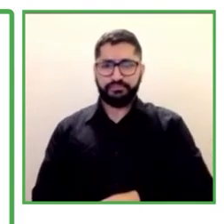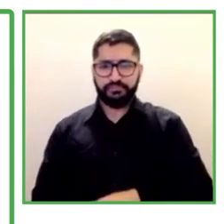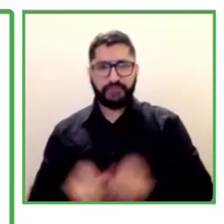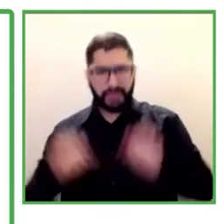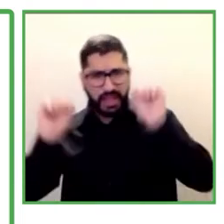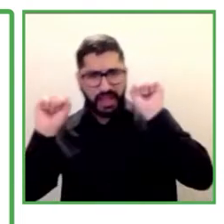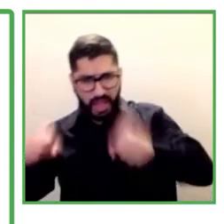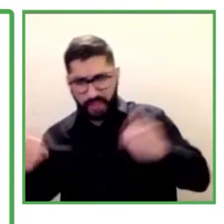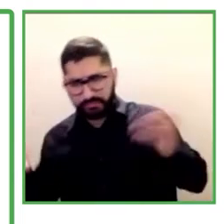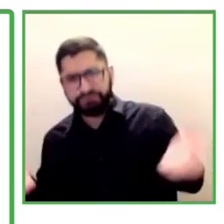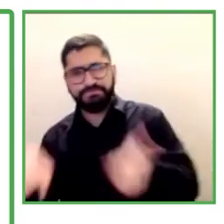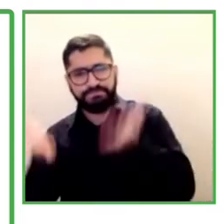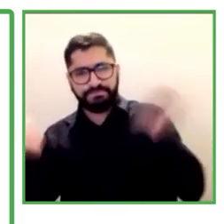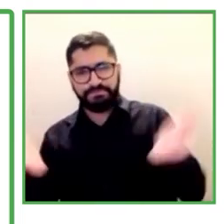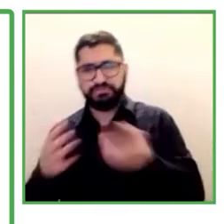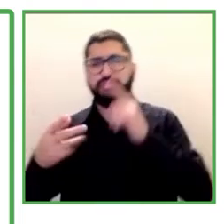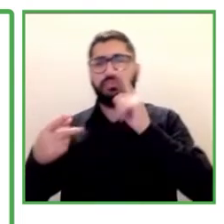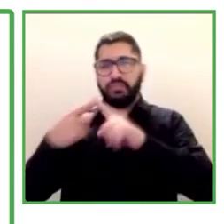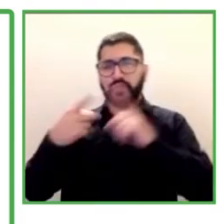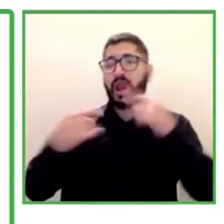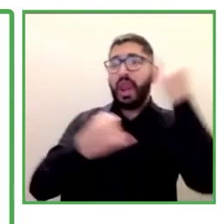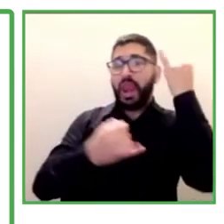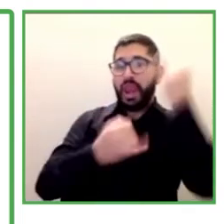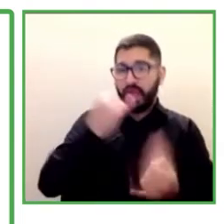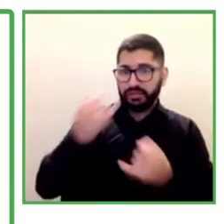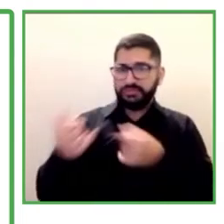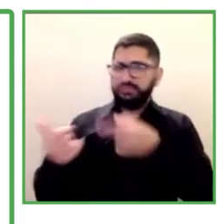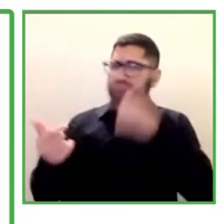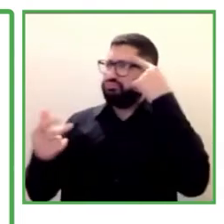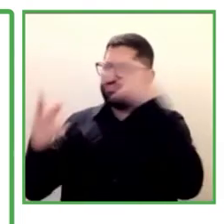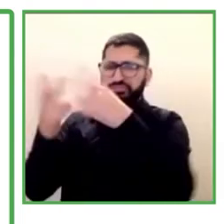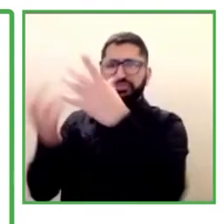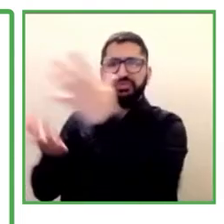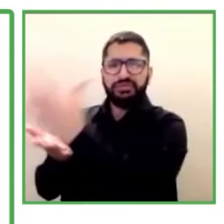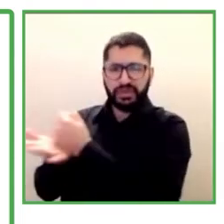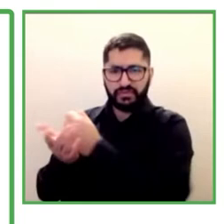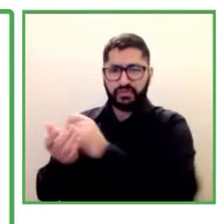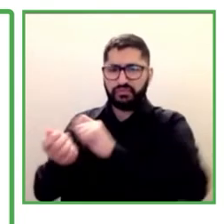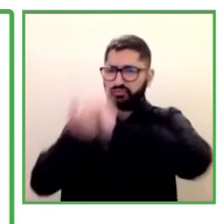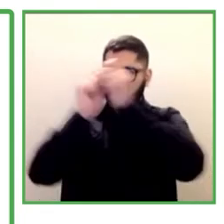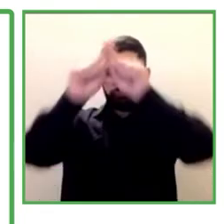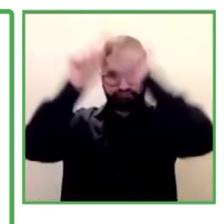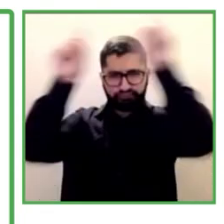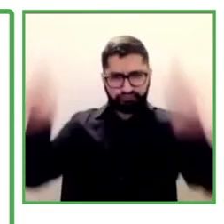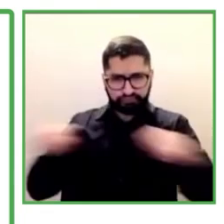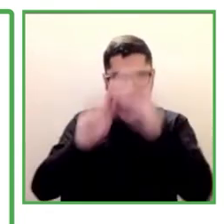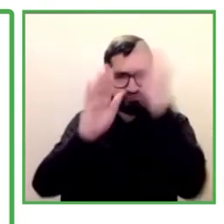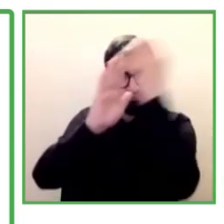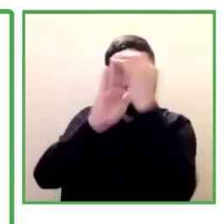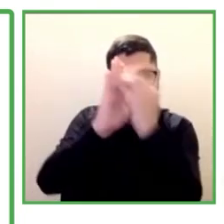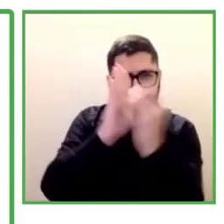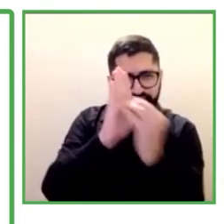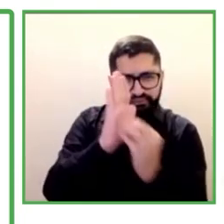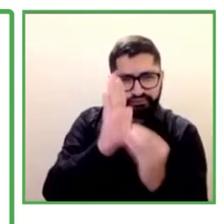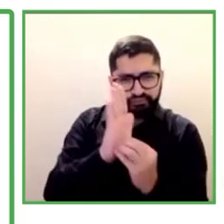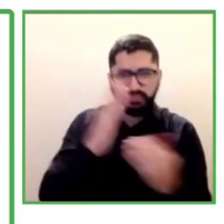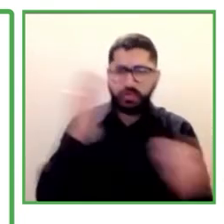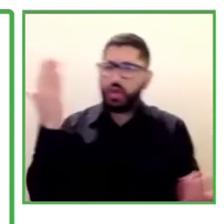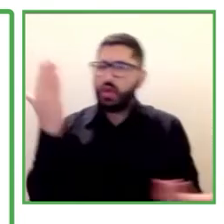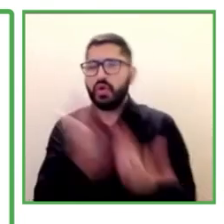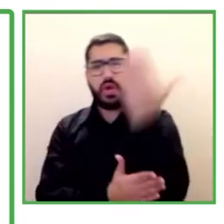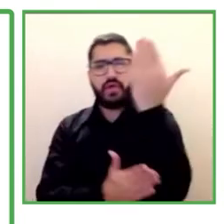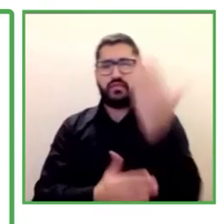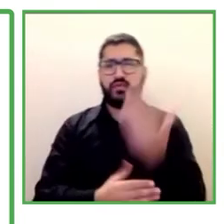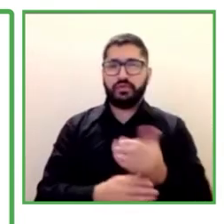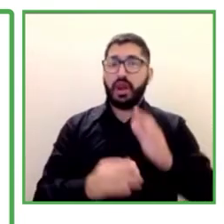nos encontramos protocolizando todo nuestro proceso de tal forma de poder disponer de ellos de una forma estandarizada que